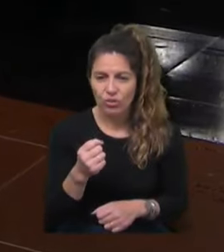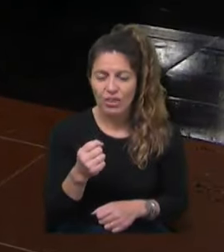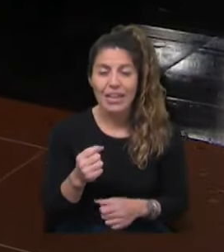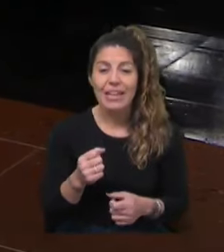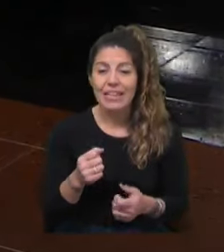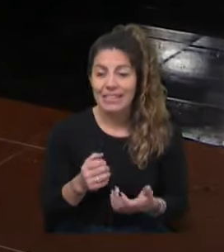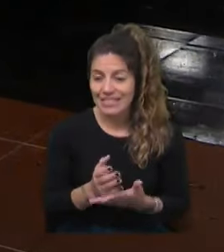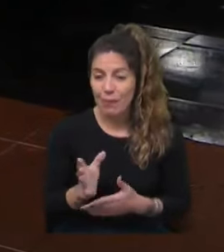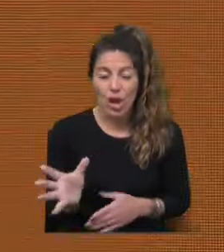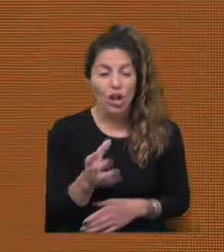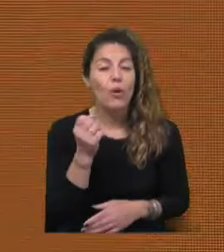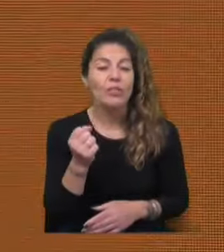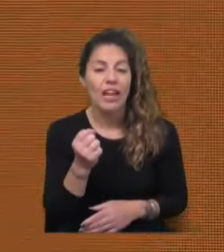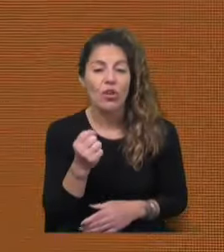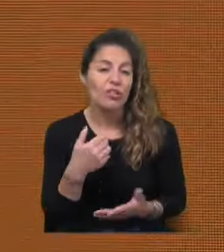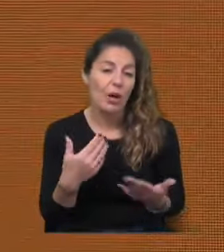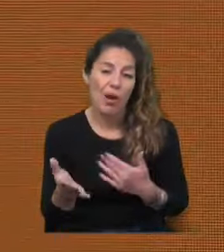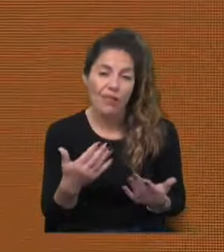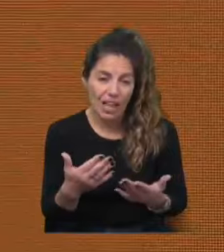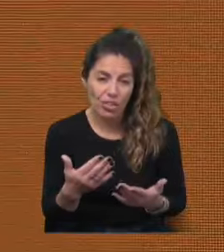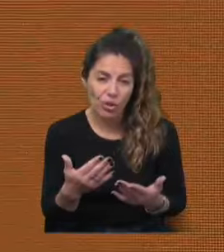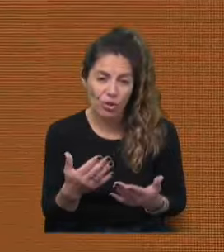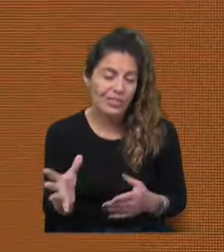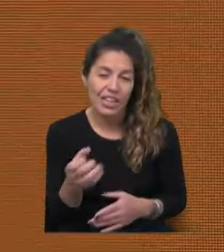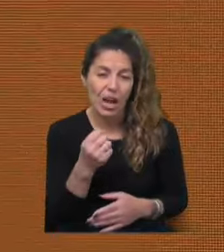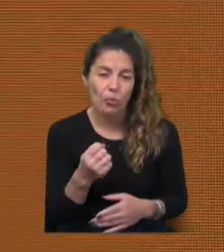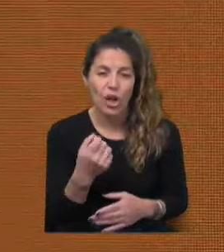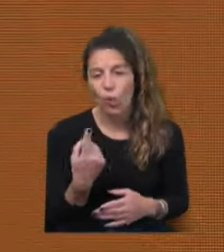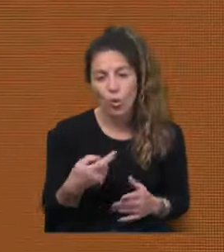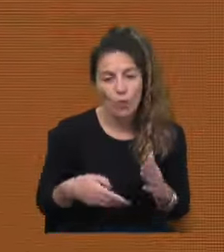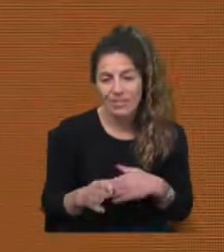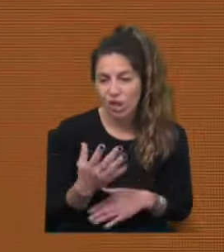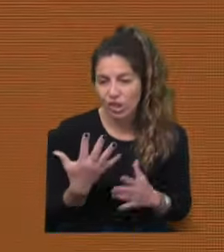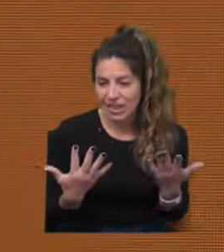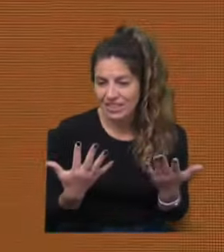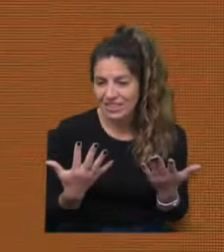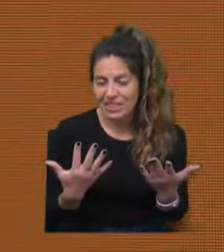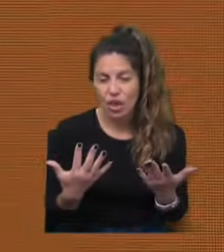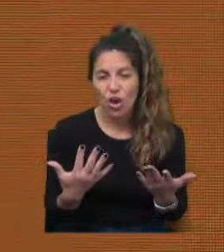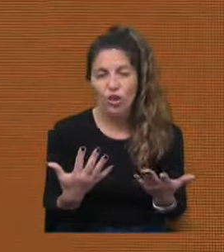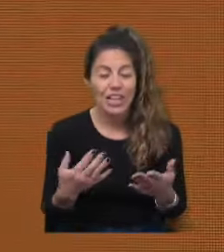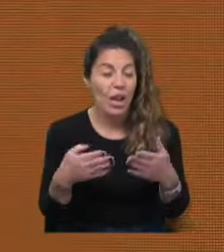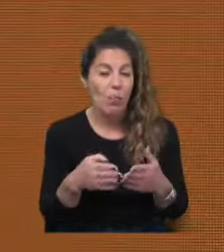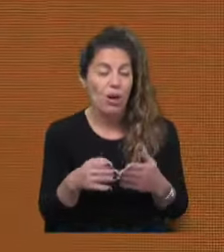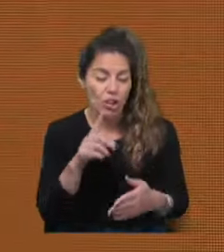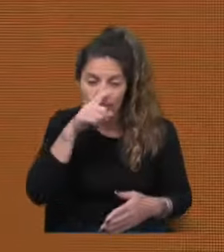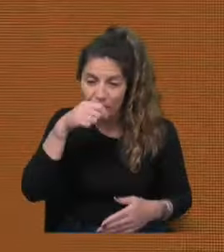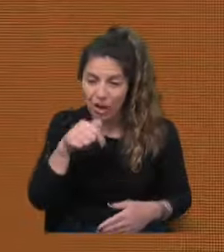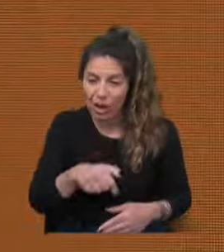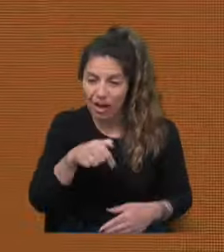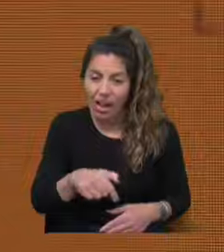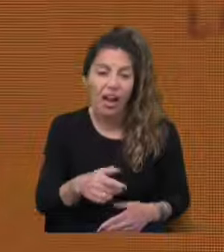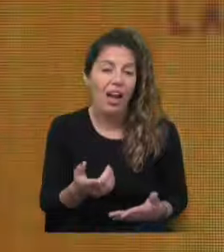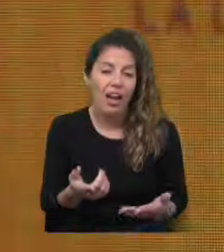siempre, según la referencia de la policía, estamos hablando de que se incauta uno y pasaron 10. O sea que el lugar que está ocupando el puerto de Montevideo, y de